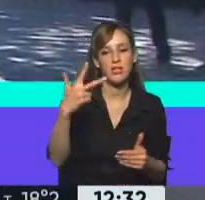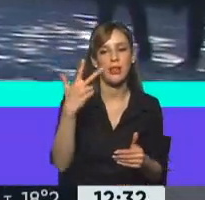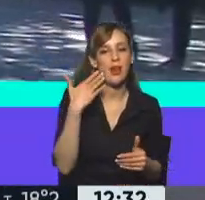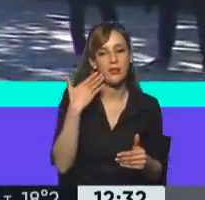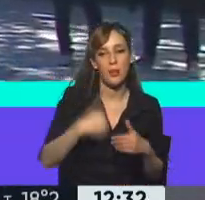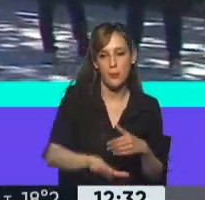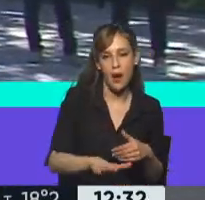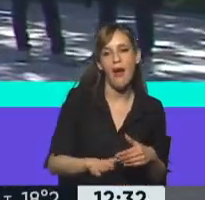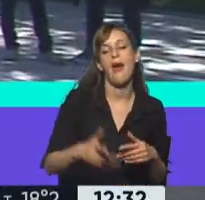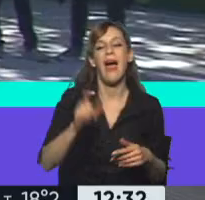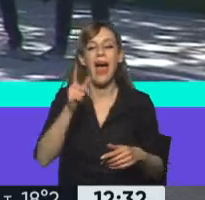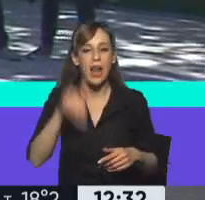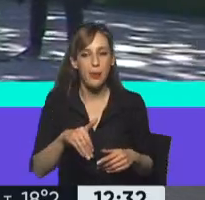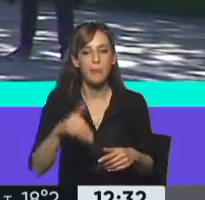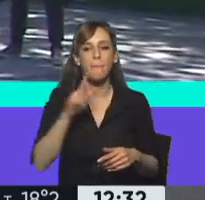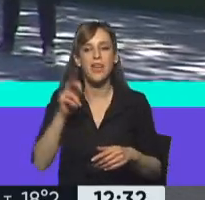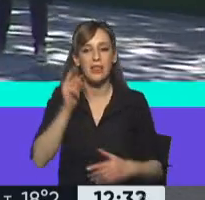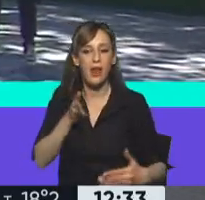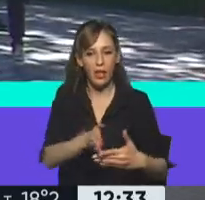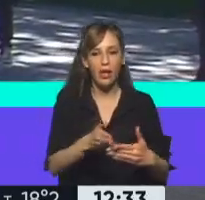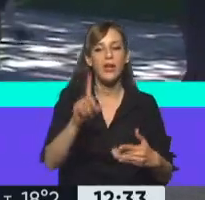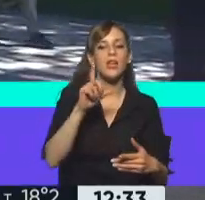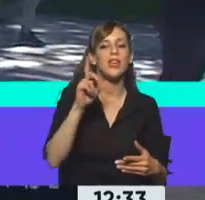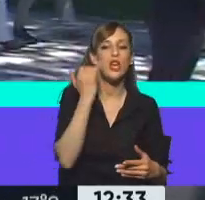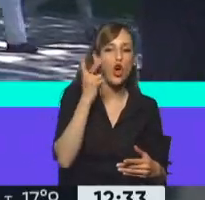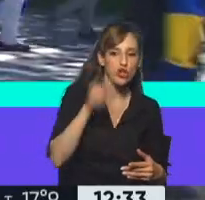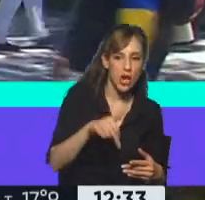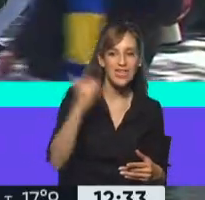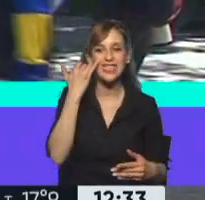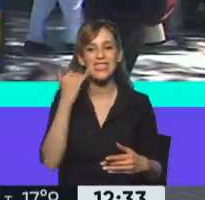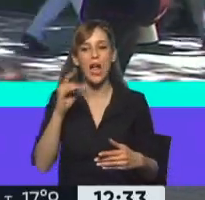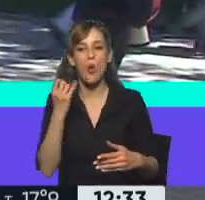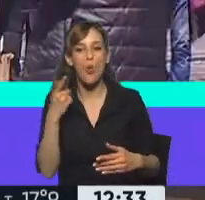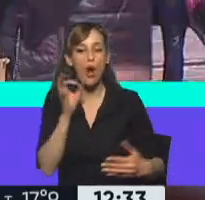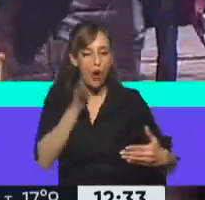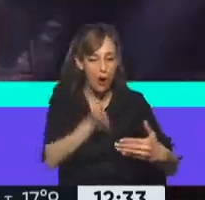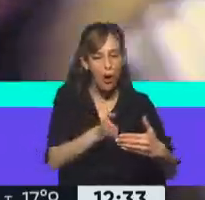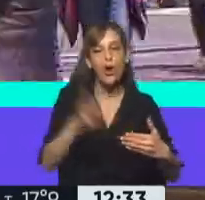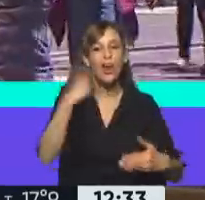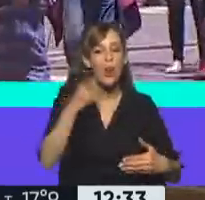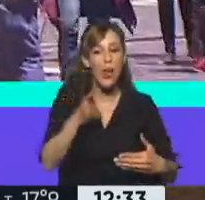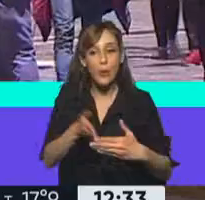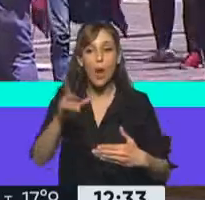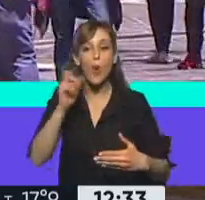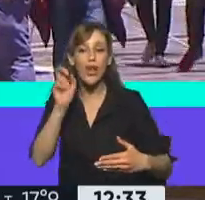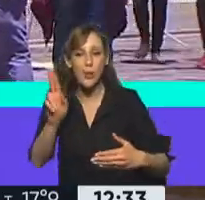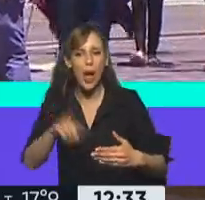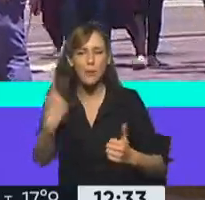Reconquista, Alemi Mitre, Hipólito Yrigoyen y Chacabuco, también Rivadavia y Bolívar, Alcine